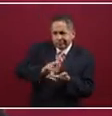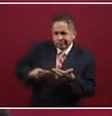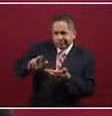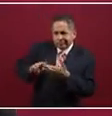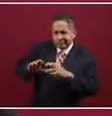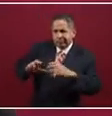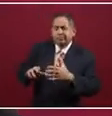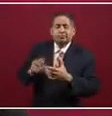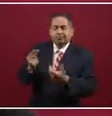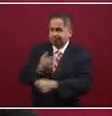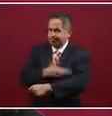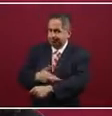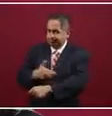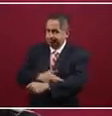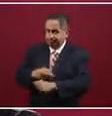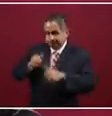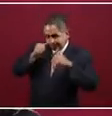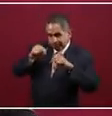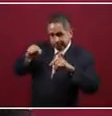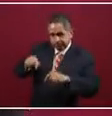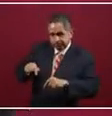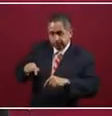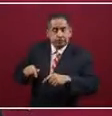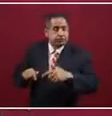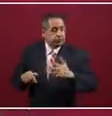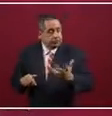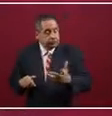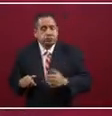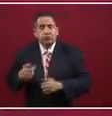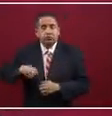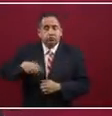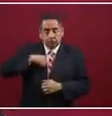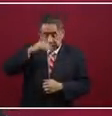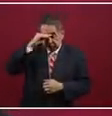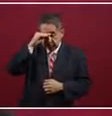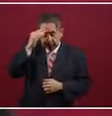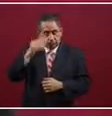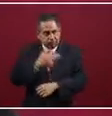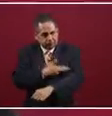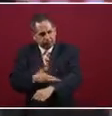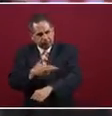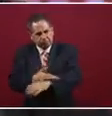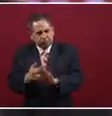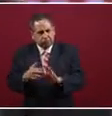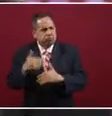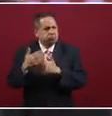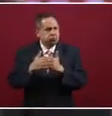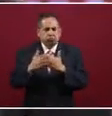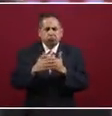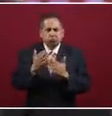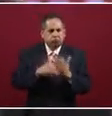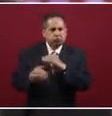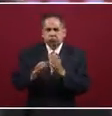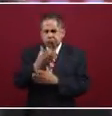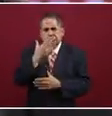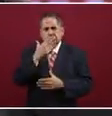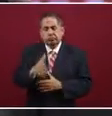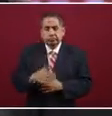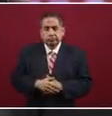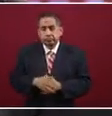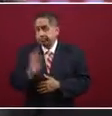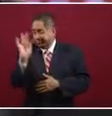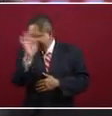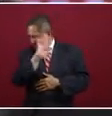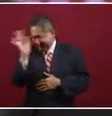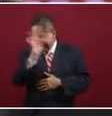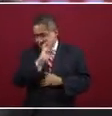Entonces, ¿eso qué quiere decir? Bueno, nosotros confiamos en que las medidas que hemos propuesto tengan éxito, pero si no lo